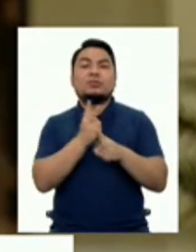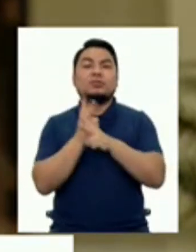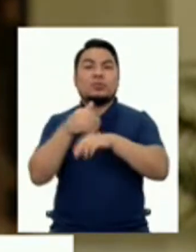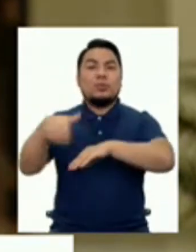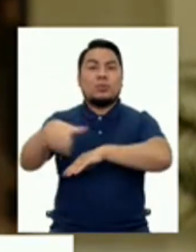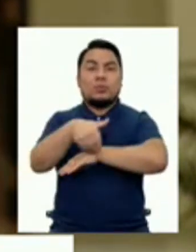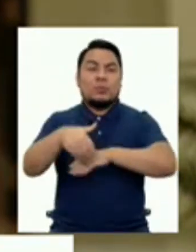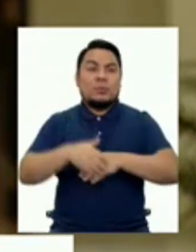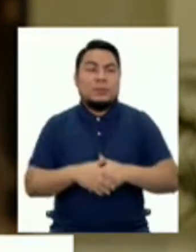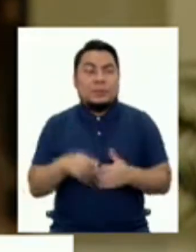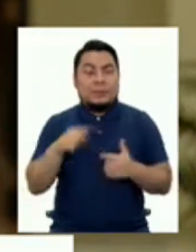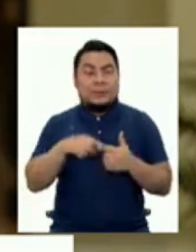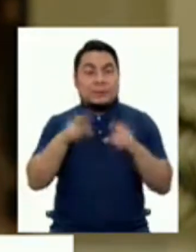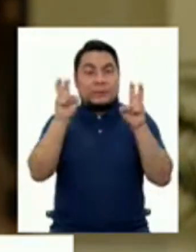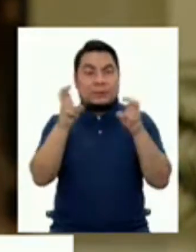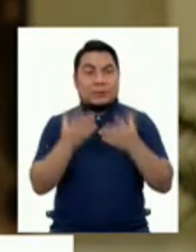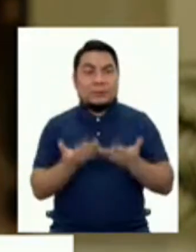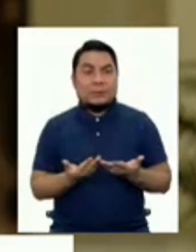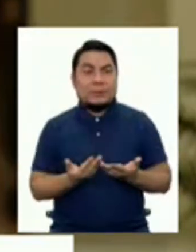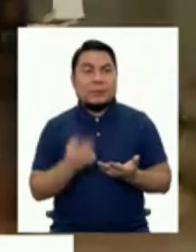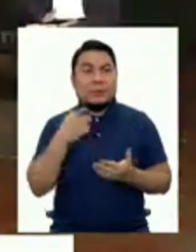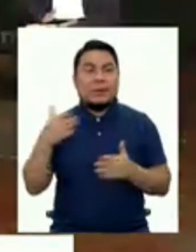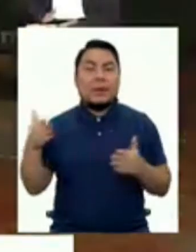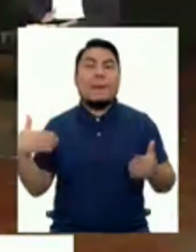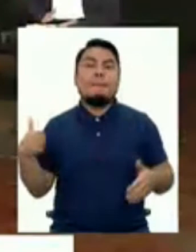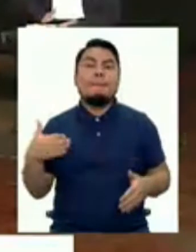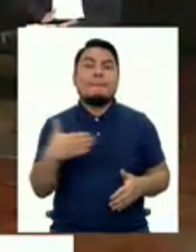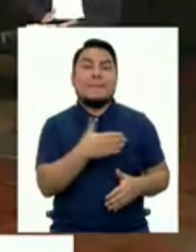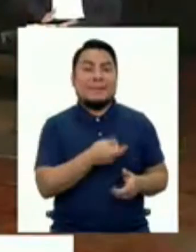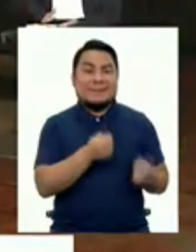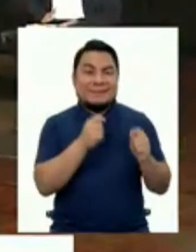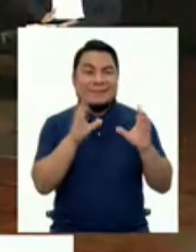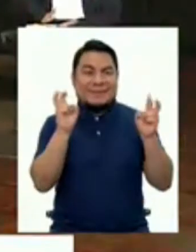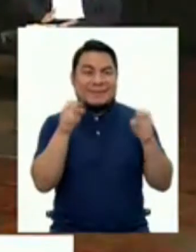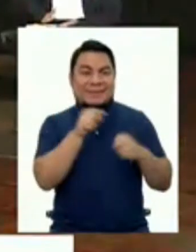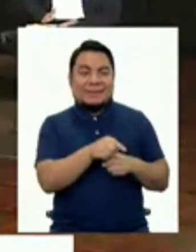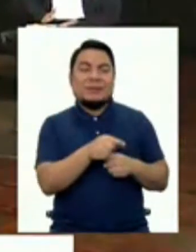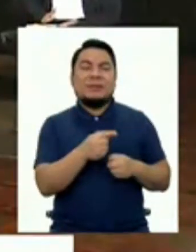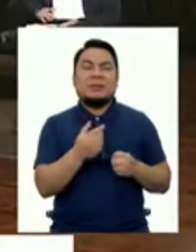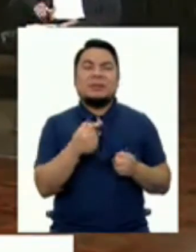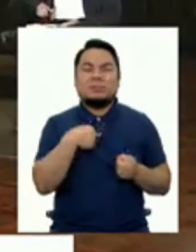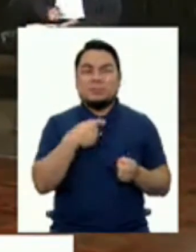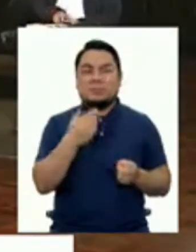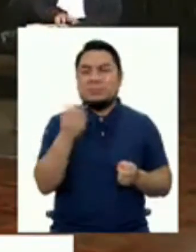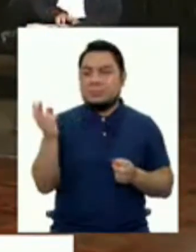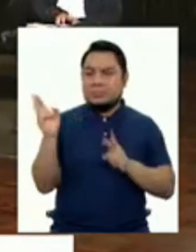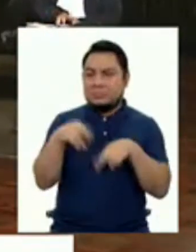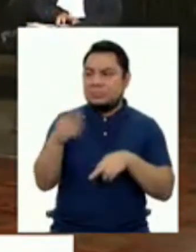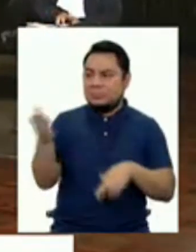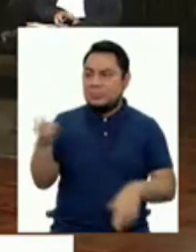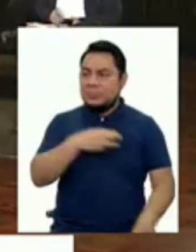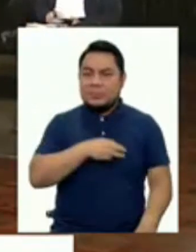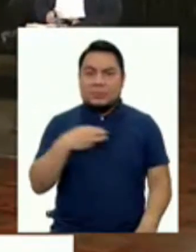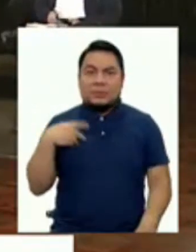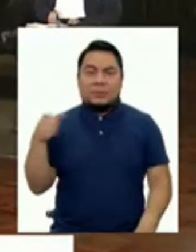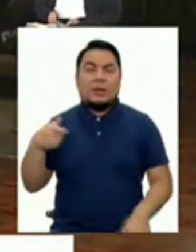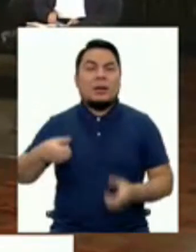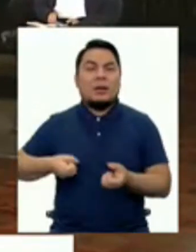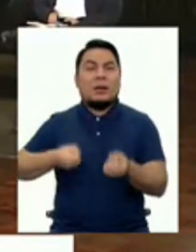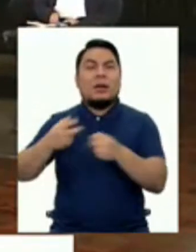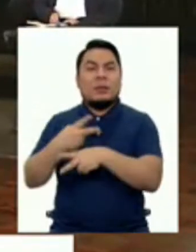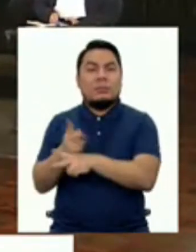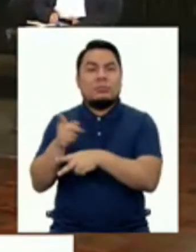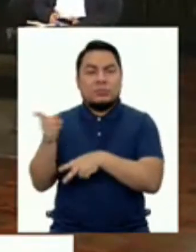Yo, sobre el tema pesquero, yo quisiera que nos responda la ministra de la